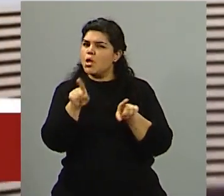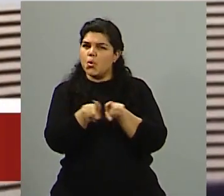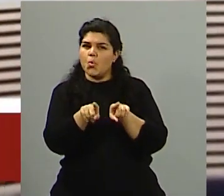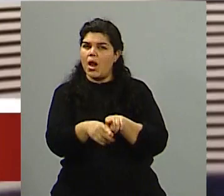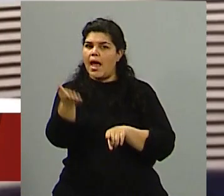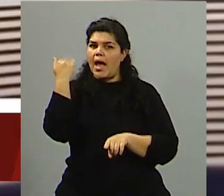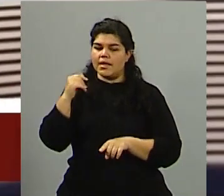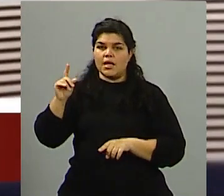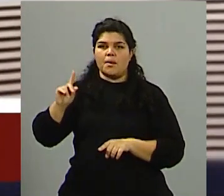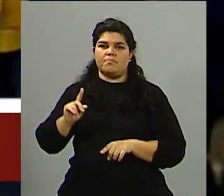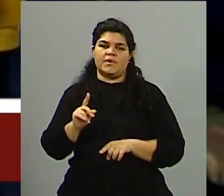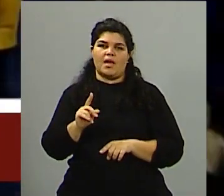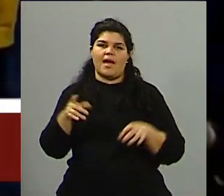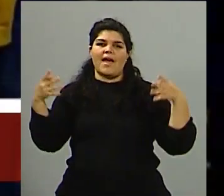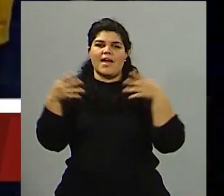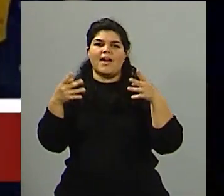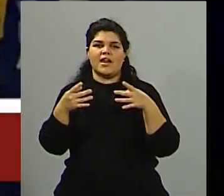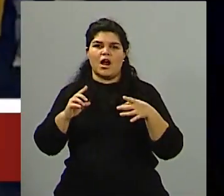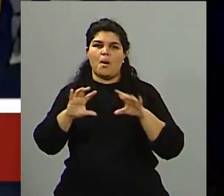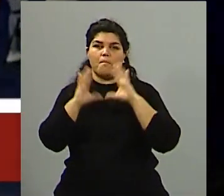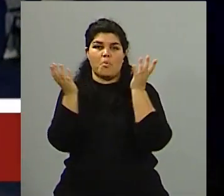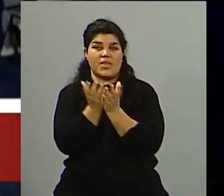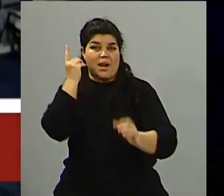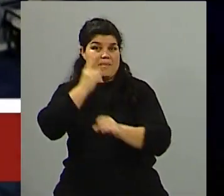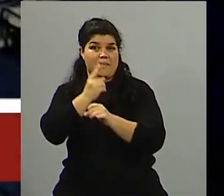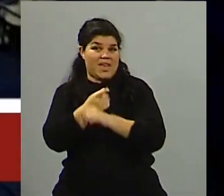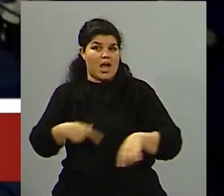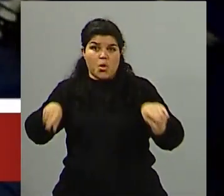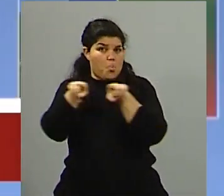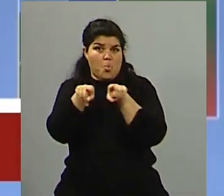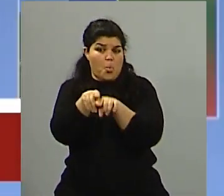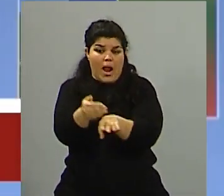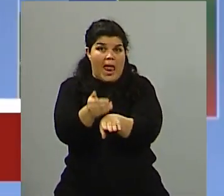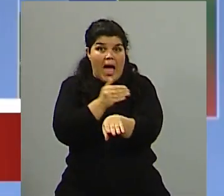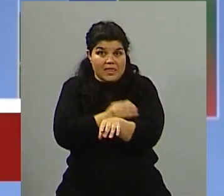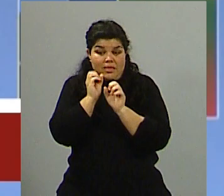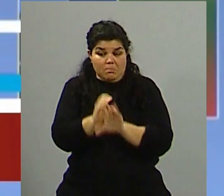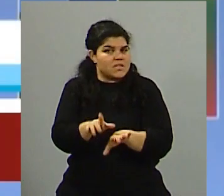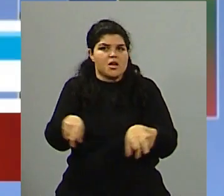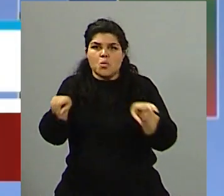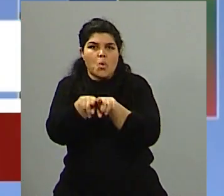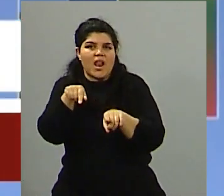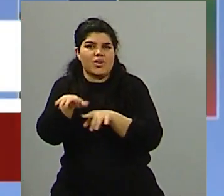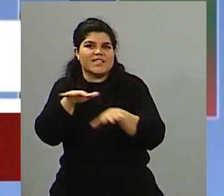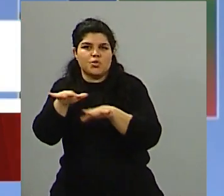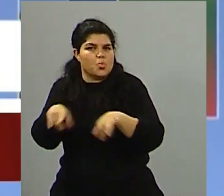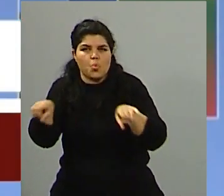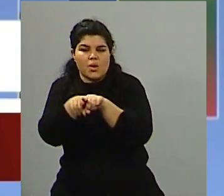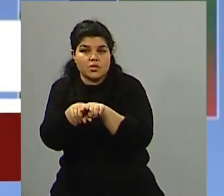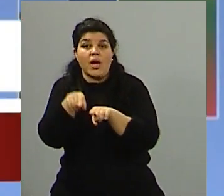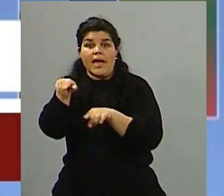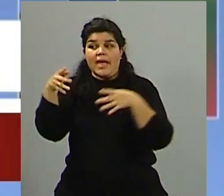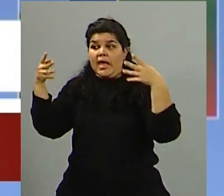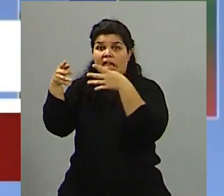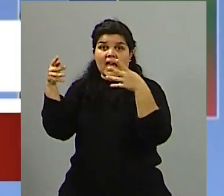Mundial. Solamente que hoy día los recursos tecnológicos son completamente diferentes. Pero hoy día la guerra está estancada, está en un